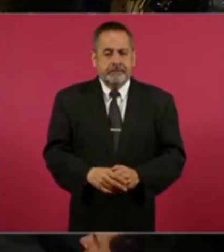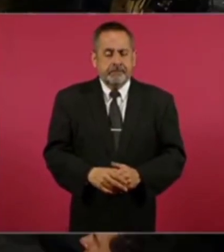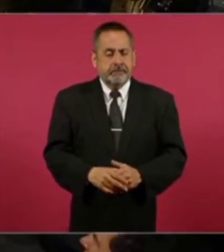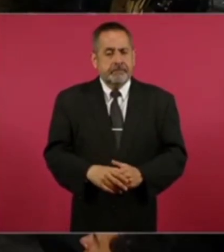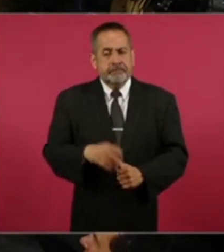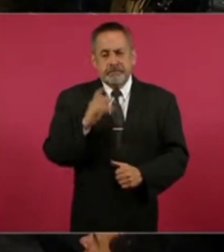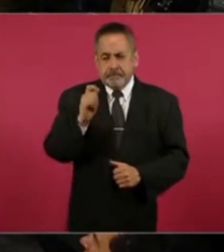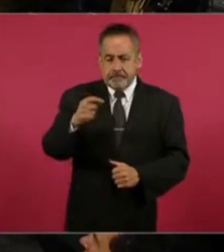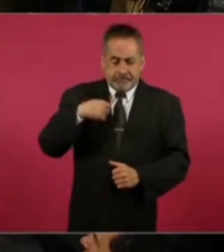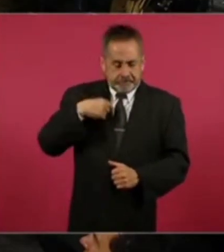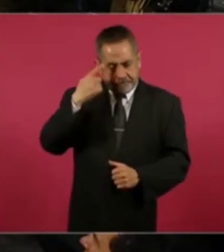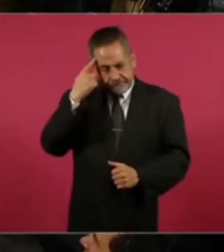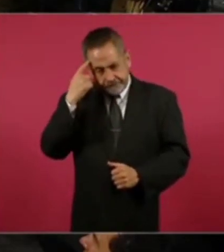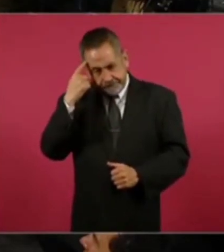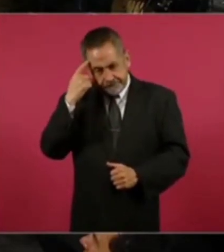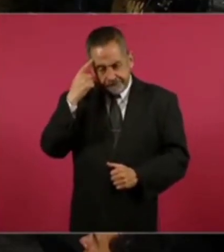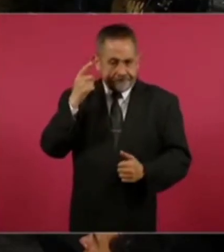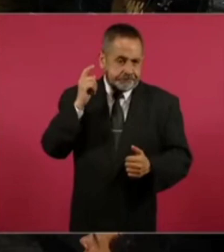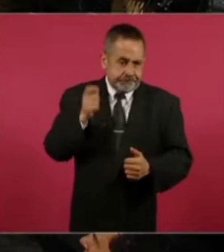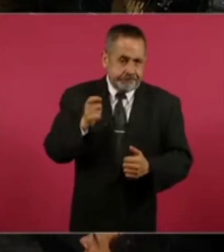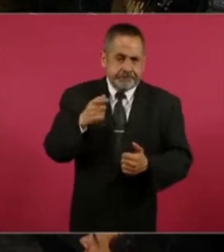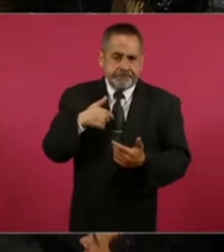yo tengo que proponer